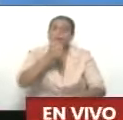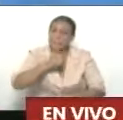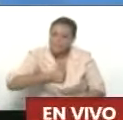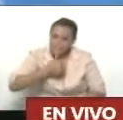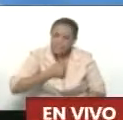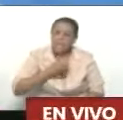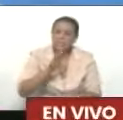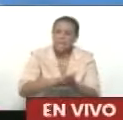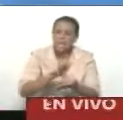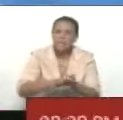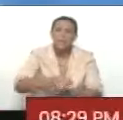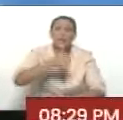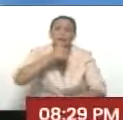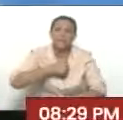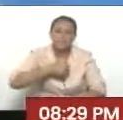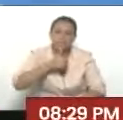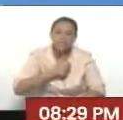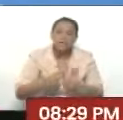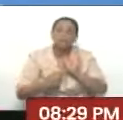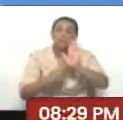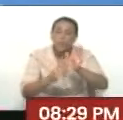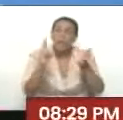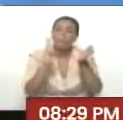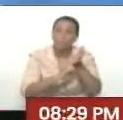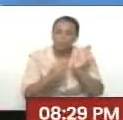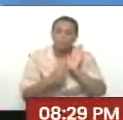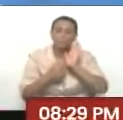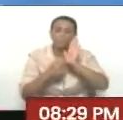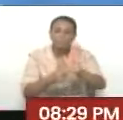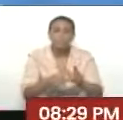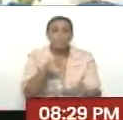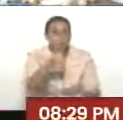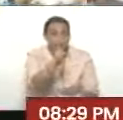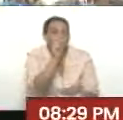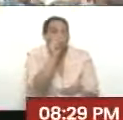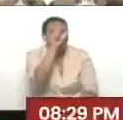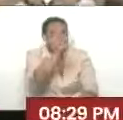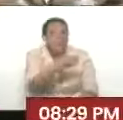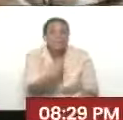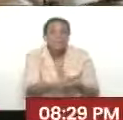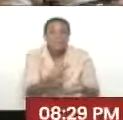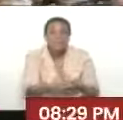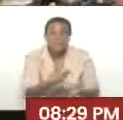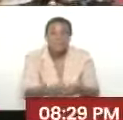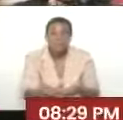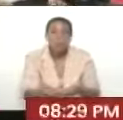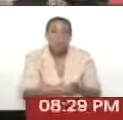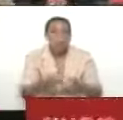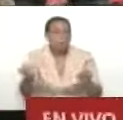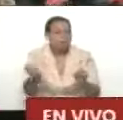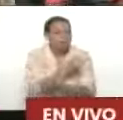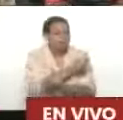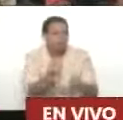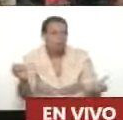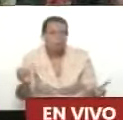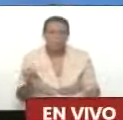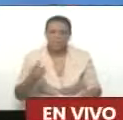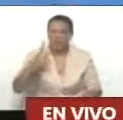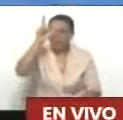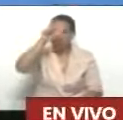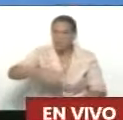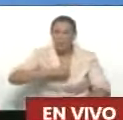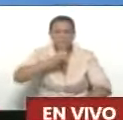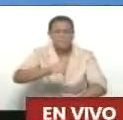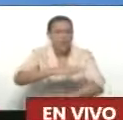Jorge, resiste que la verdad se impondrá. Y tú eres un testimonio que golpea el rostro del fascismo y